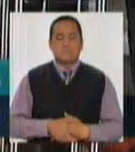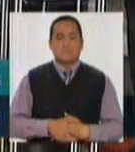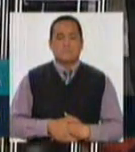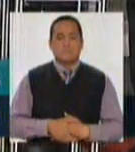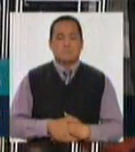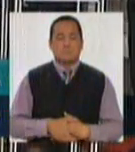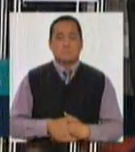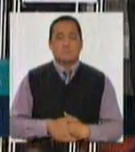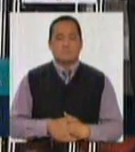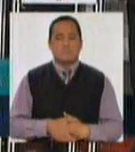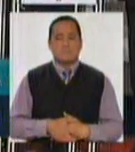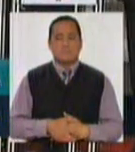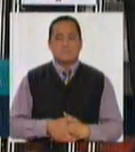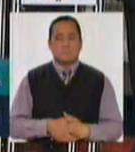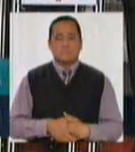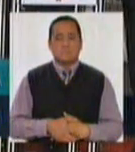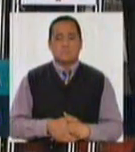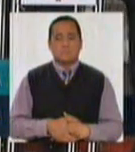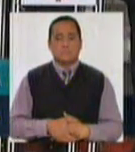señor Alberto Figueiredo Machado.